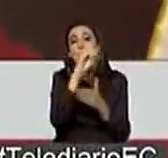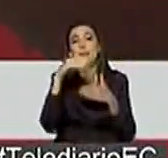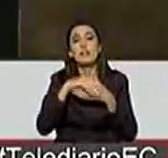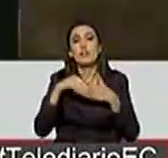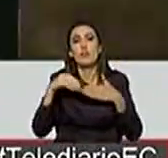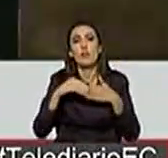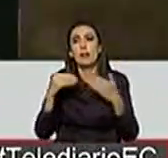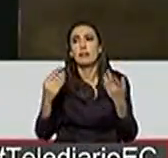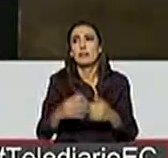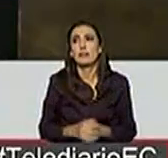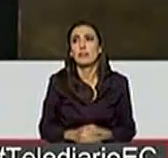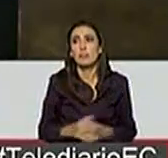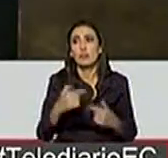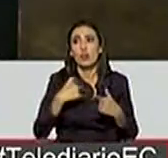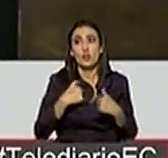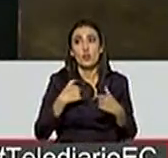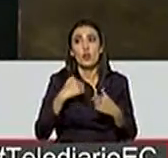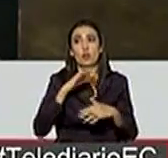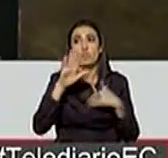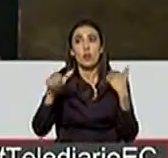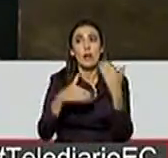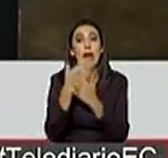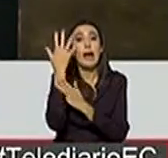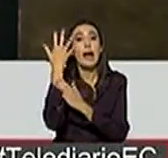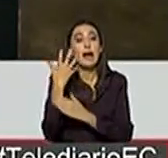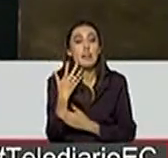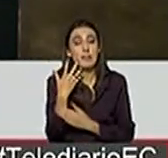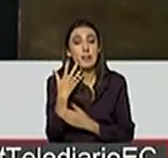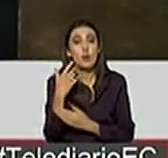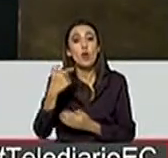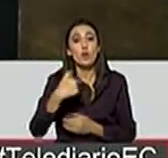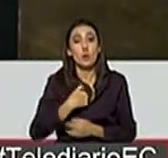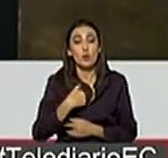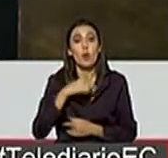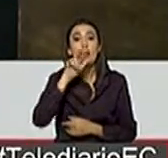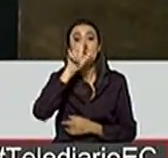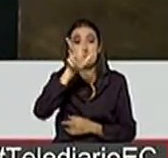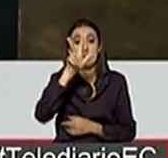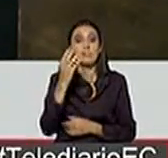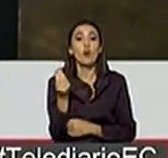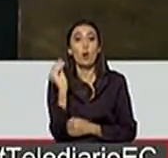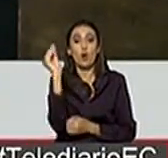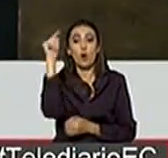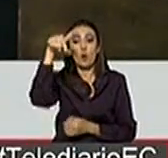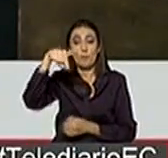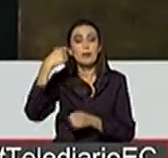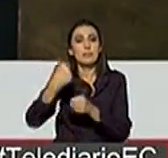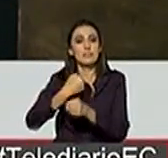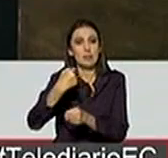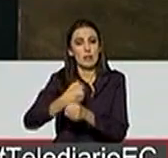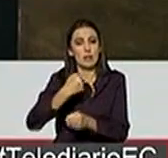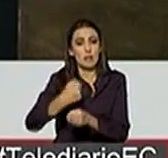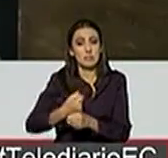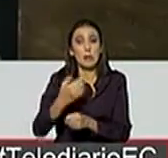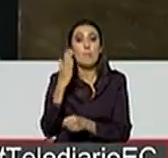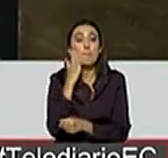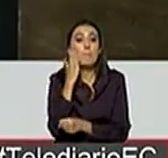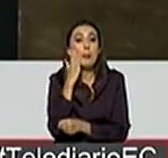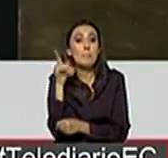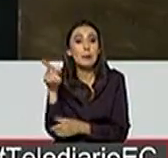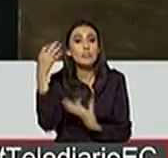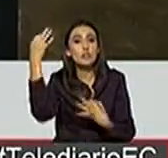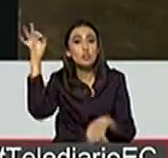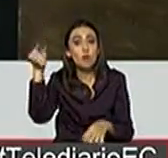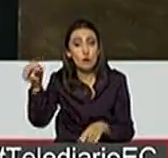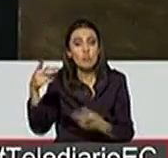daños yo ganó al diario mis empleados yo tenía tengo tres chicos trabajando con tres chicas que tienen que son madres solteras y